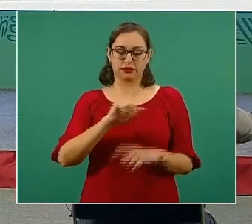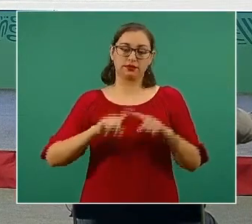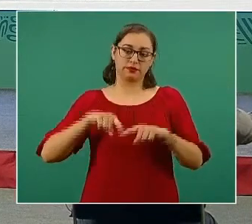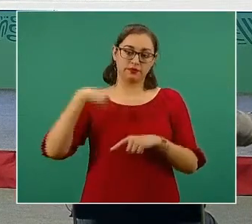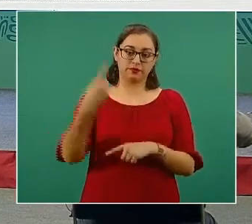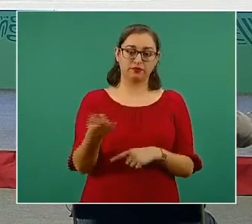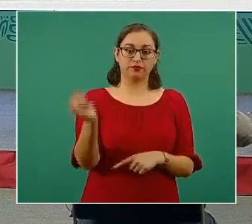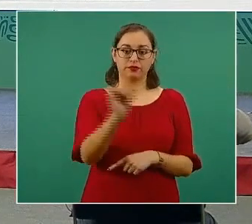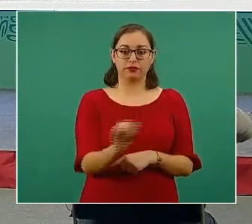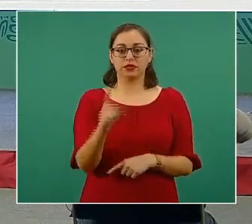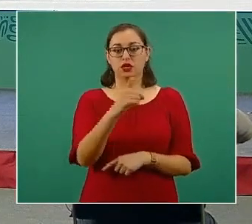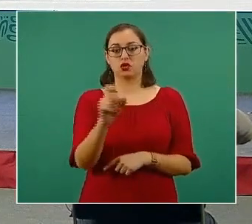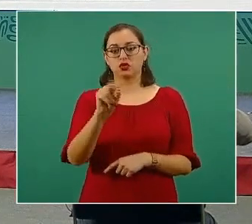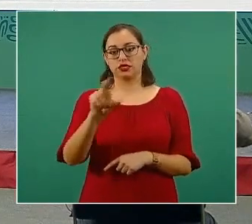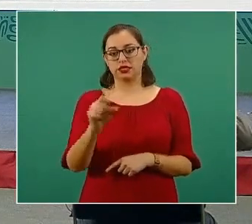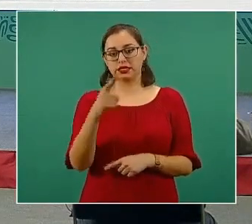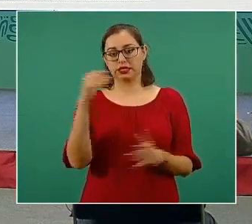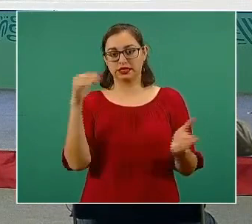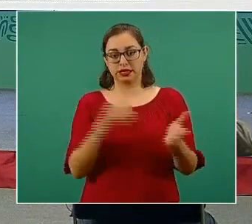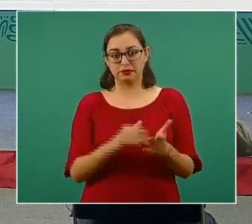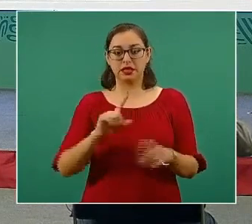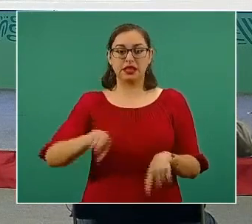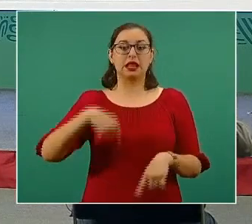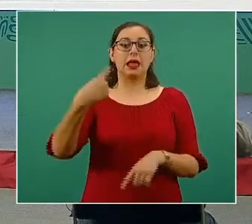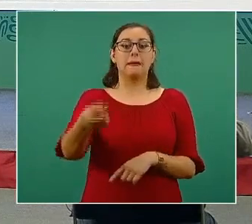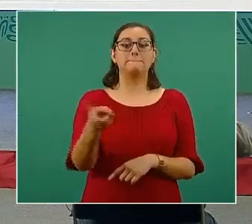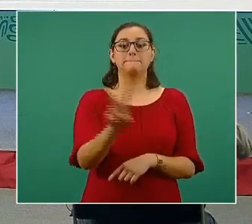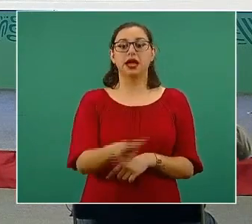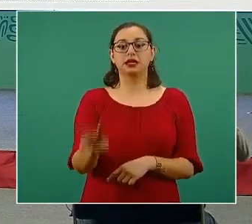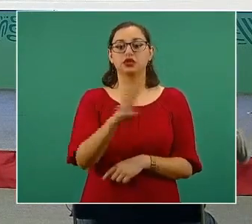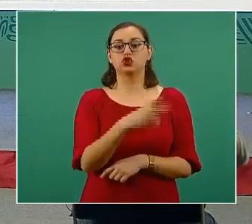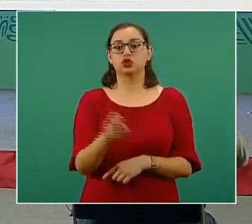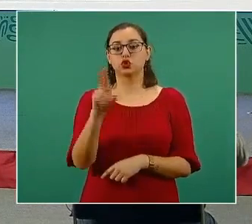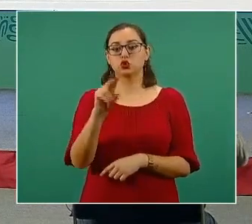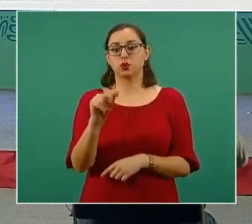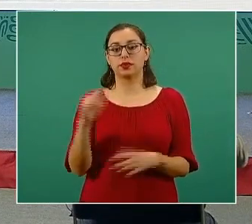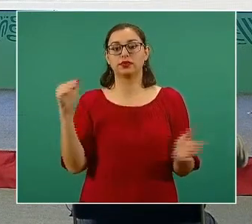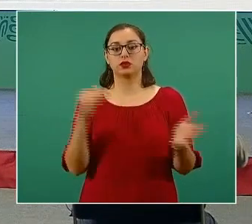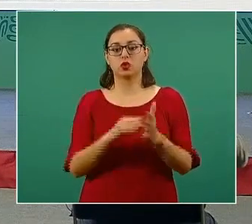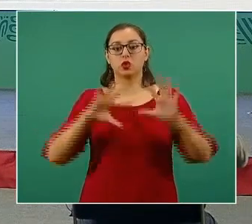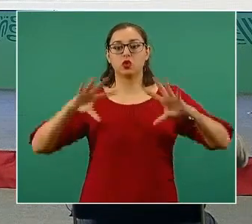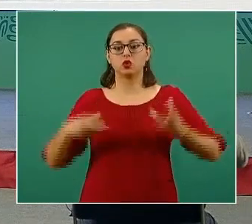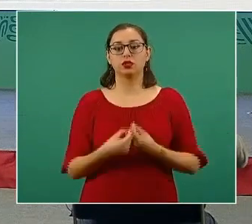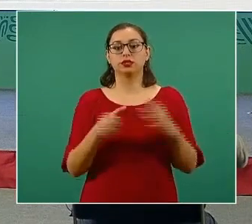187.600 el jueves y 209.000 el viernes, para un total de